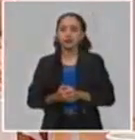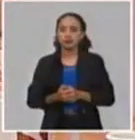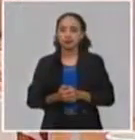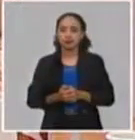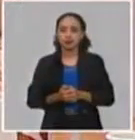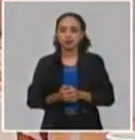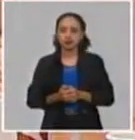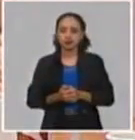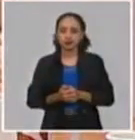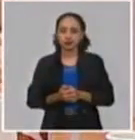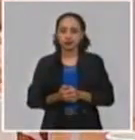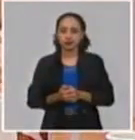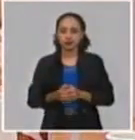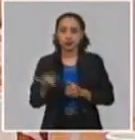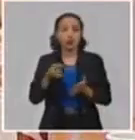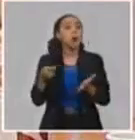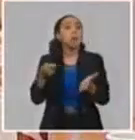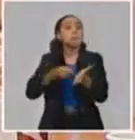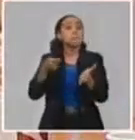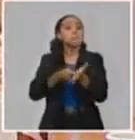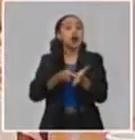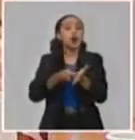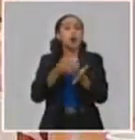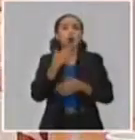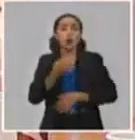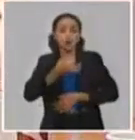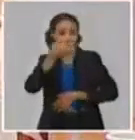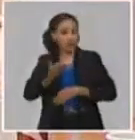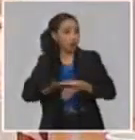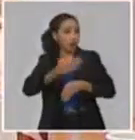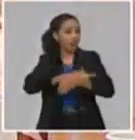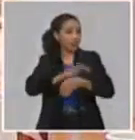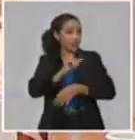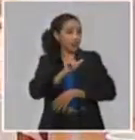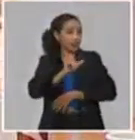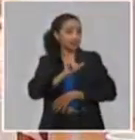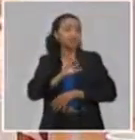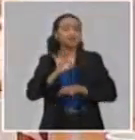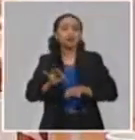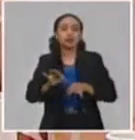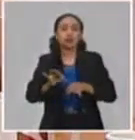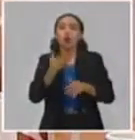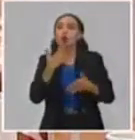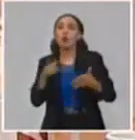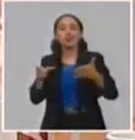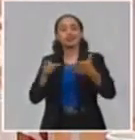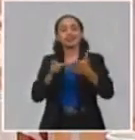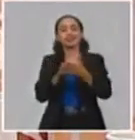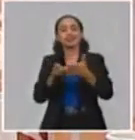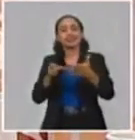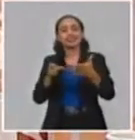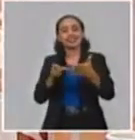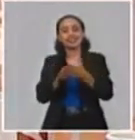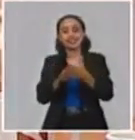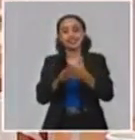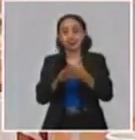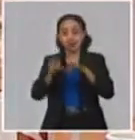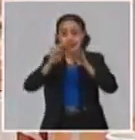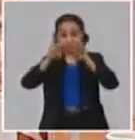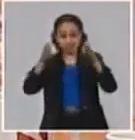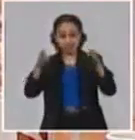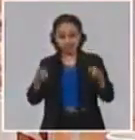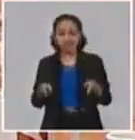Y los pagos todos se van a hacer, lo explicamos también el otro día, a través de tarjetas magnéticas, cómo se